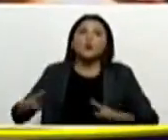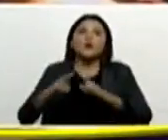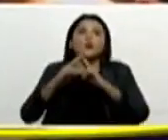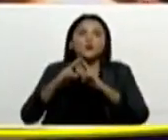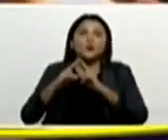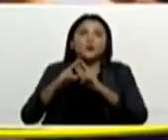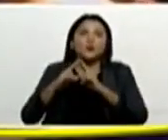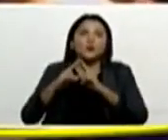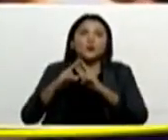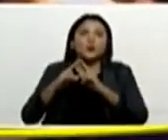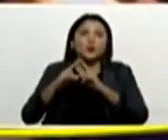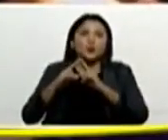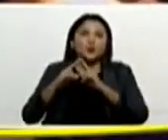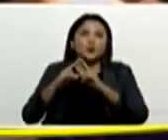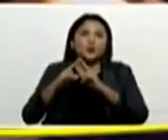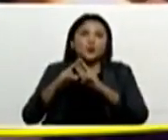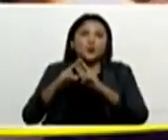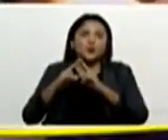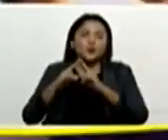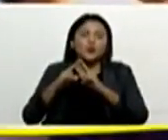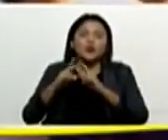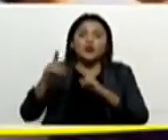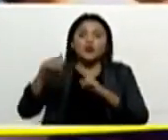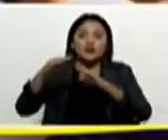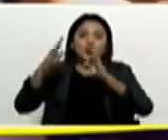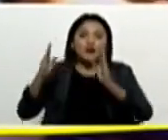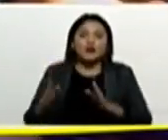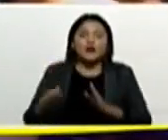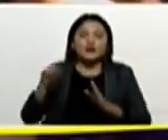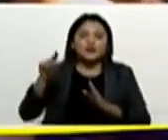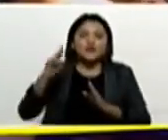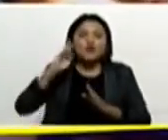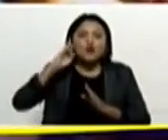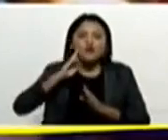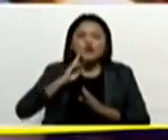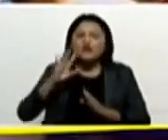la Plaza Bolívar, allá en La Habana Vieja.